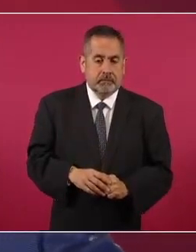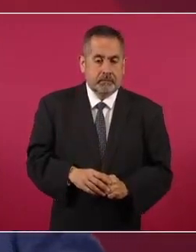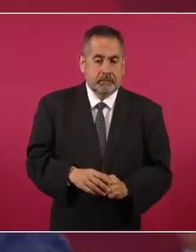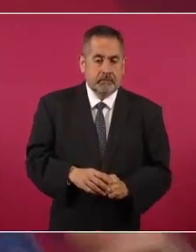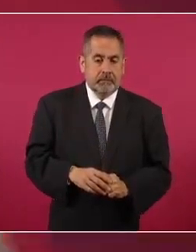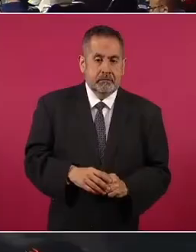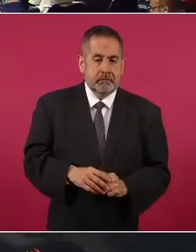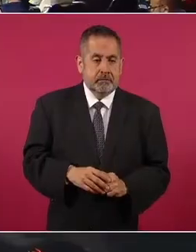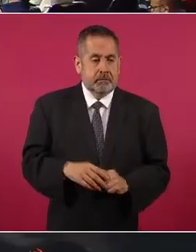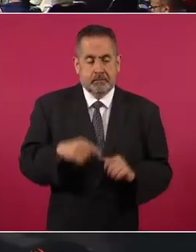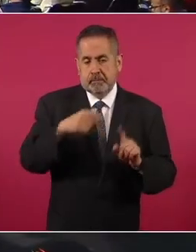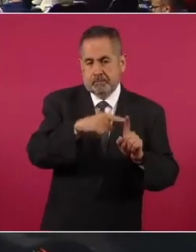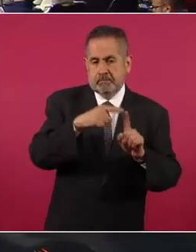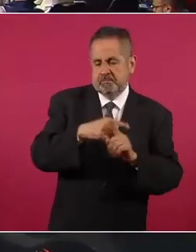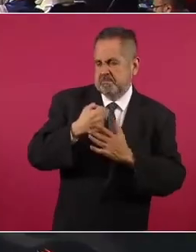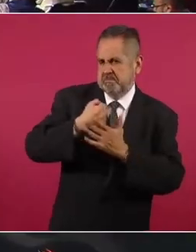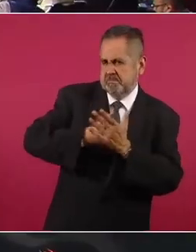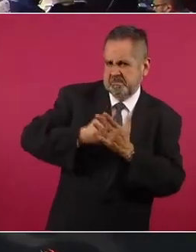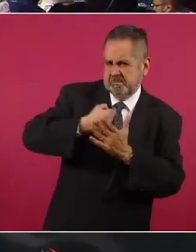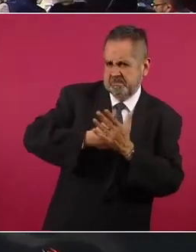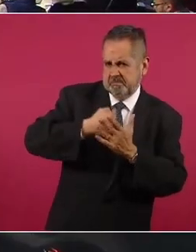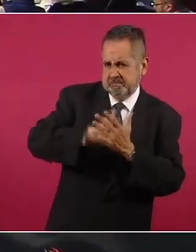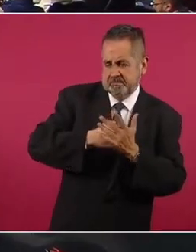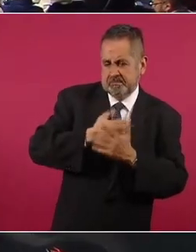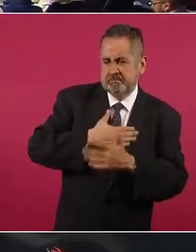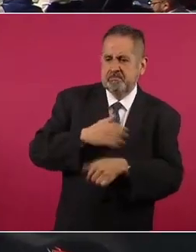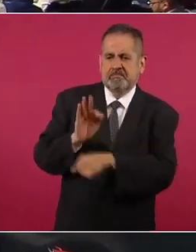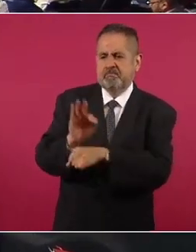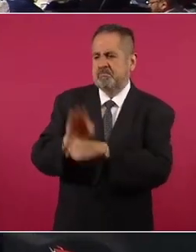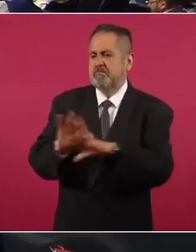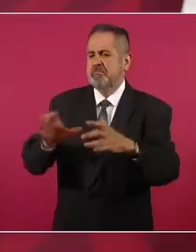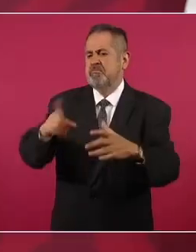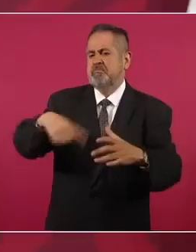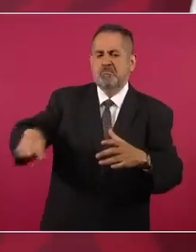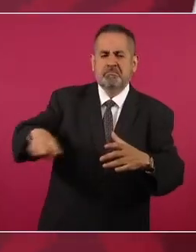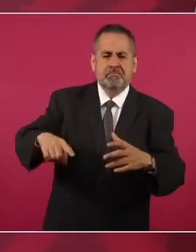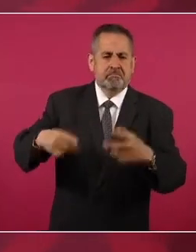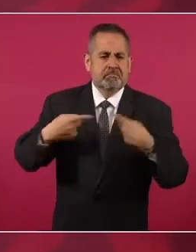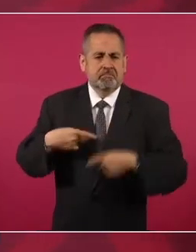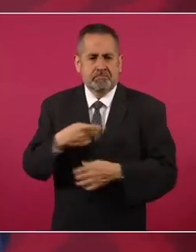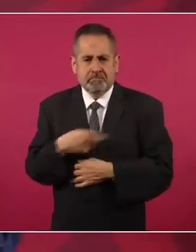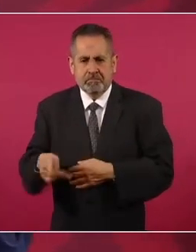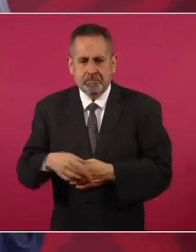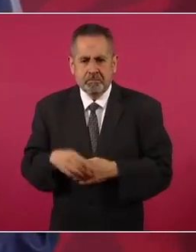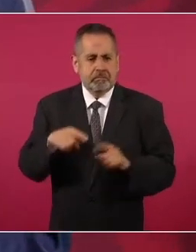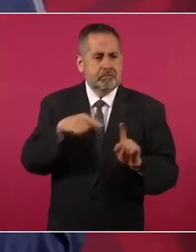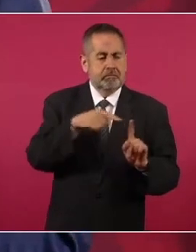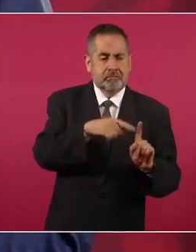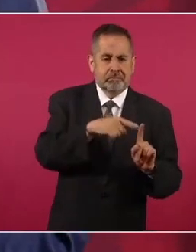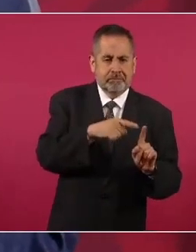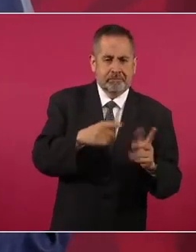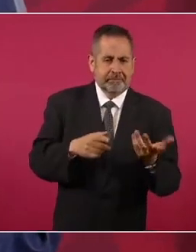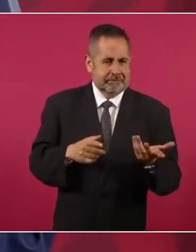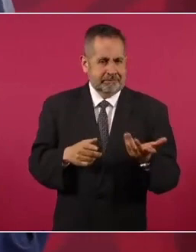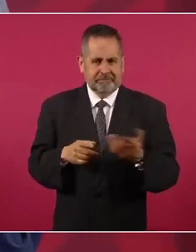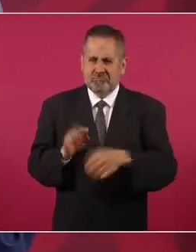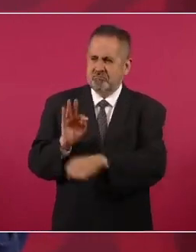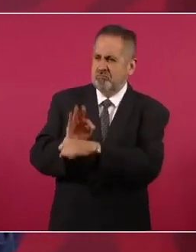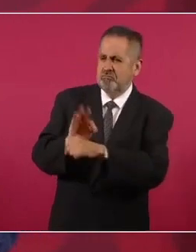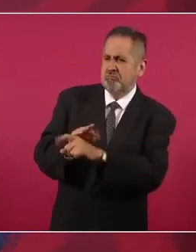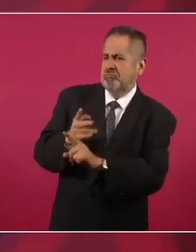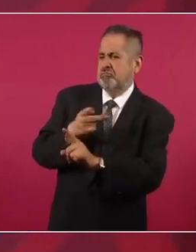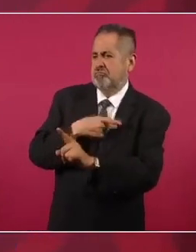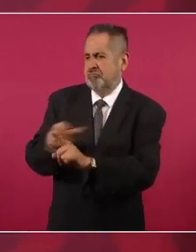el que lucha por una causa justa, el que está a favor de los pobres, pues no debe de usar zapato,